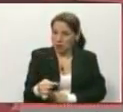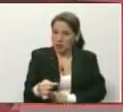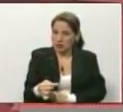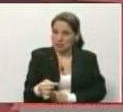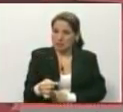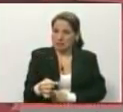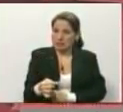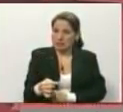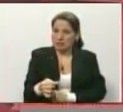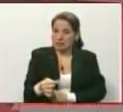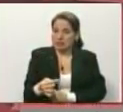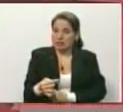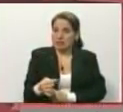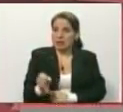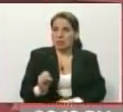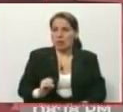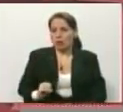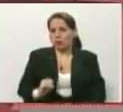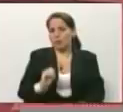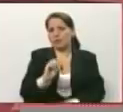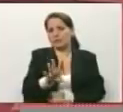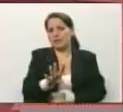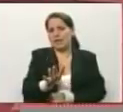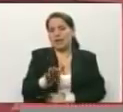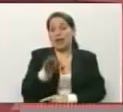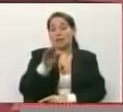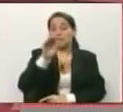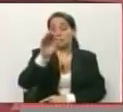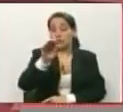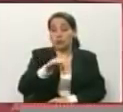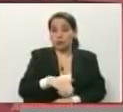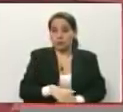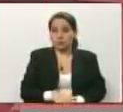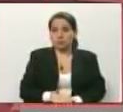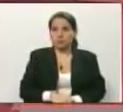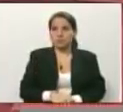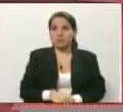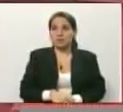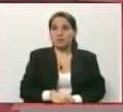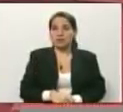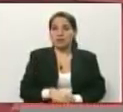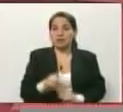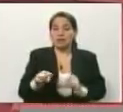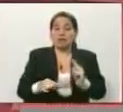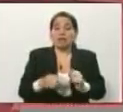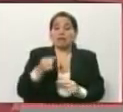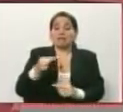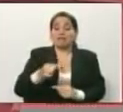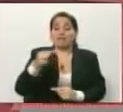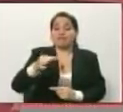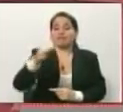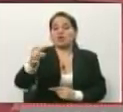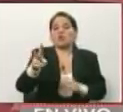después de eso, mandó un mensaje al futuro. Vendrán nuevas oportunidades.